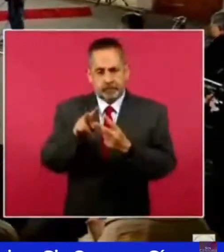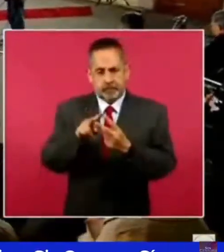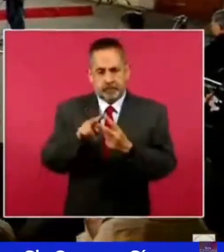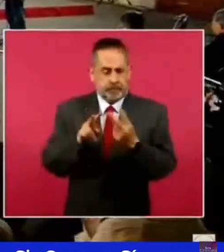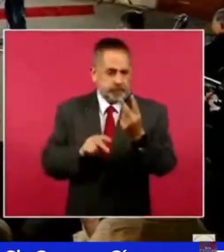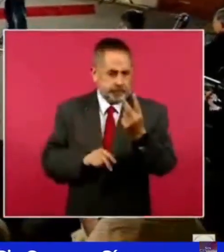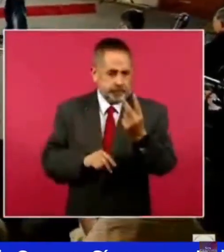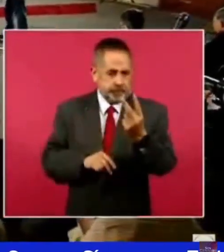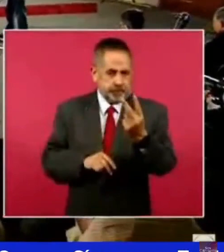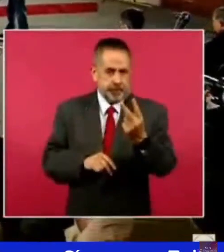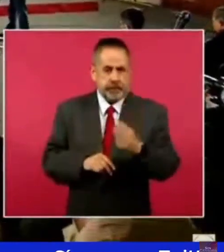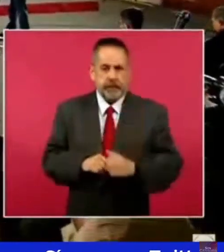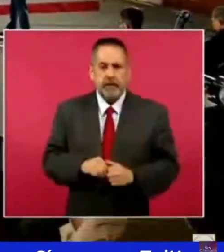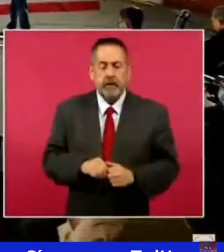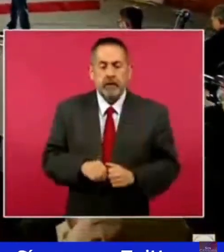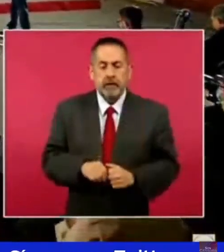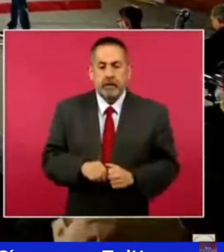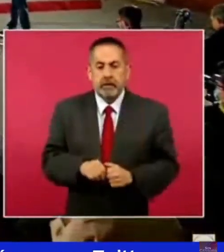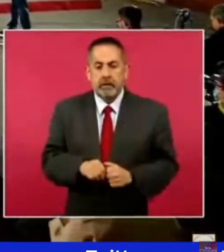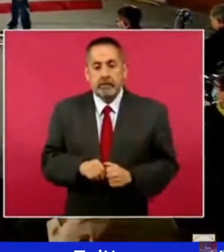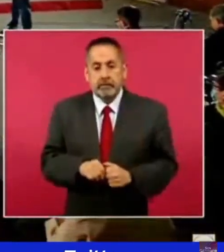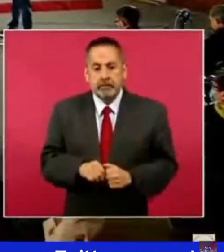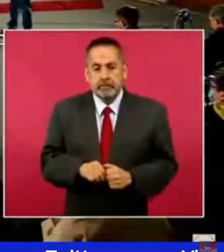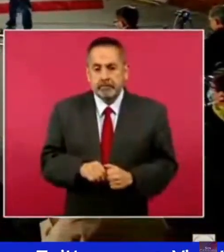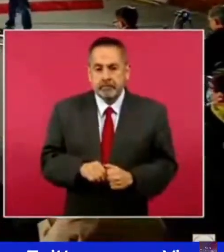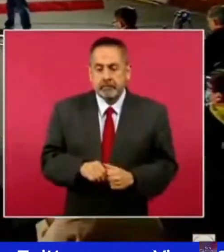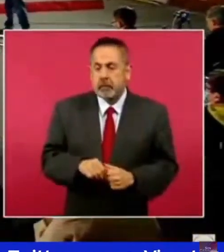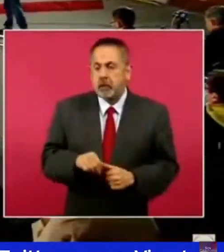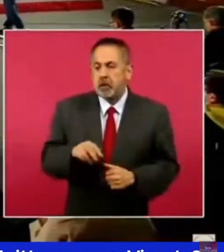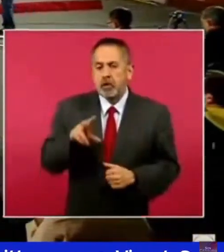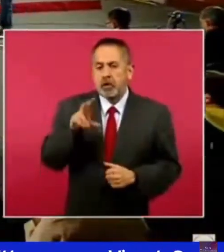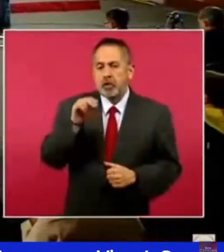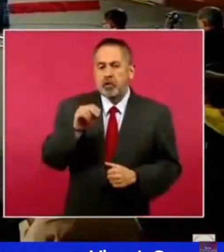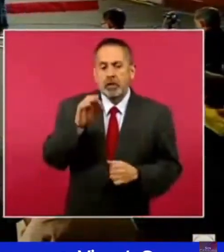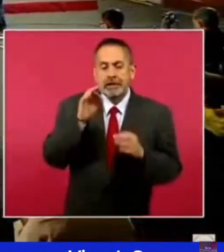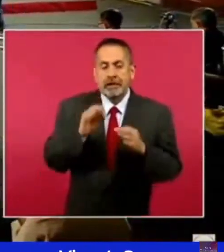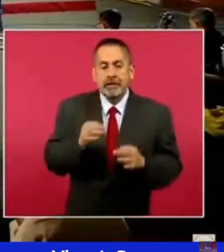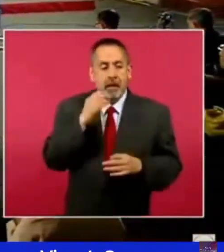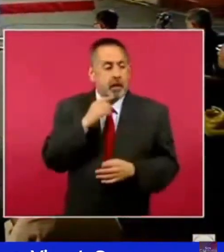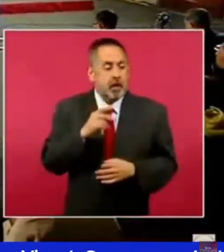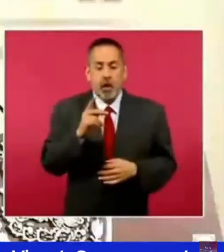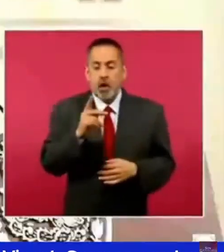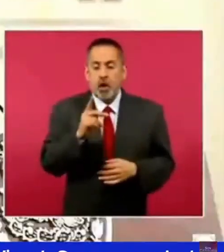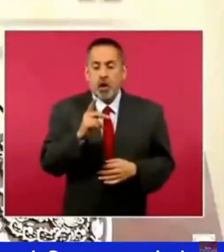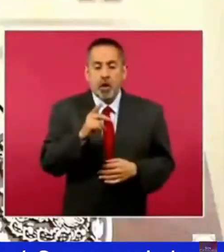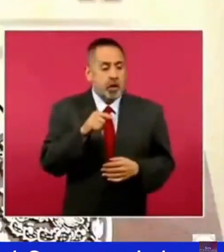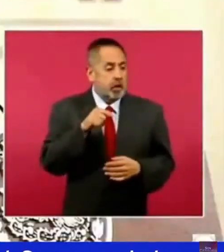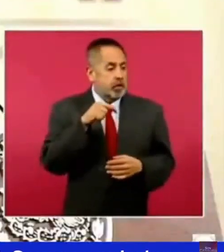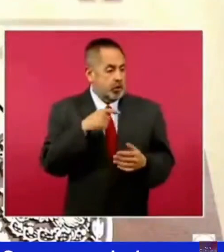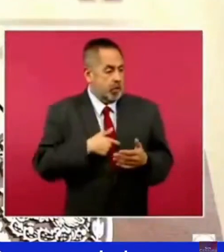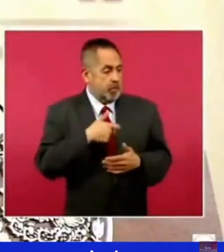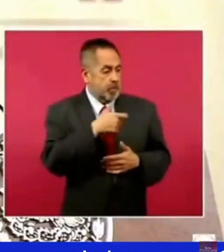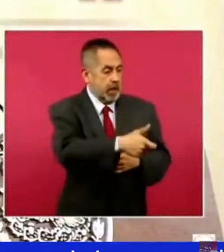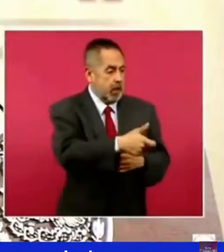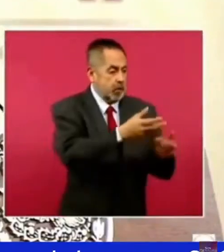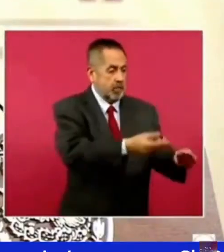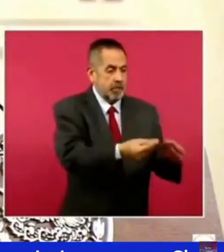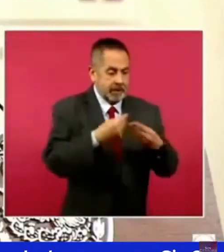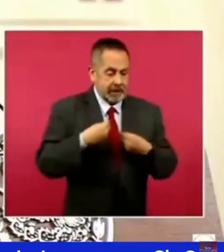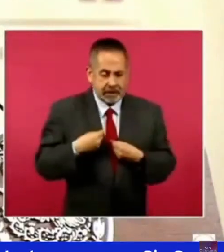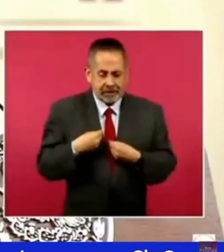que no es ilegal el que haya proveedores en el gobierno.